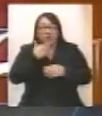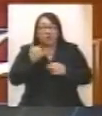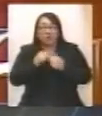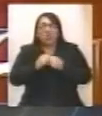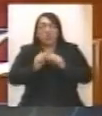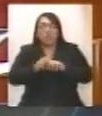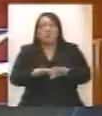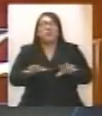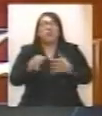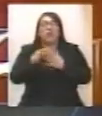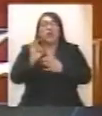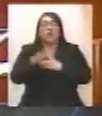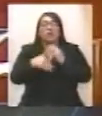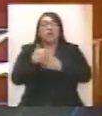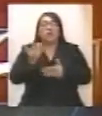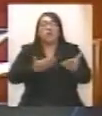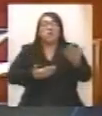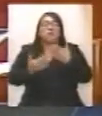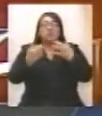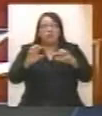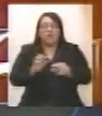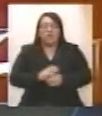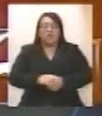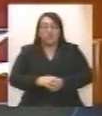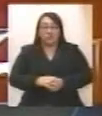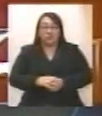la cobertura y calidad de los servicios públicos.